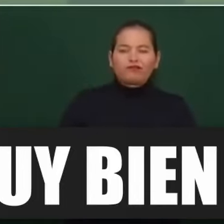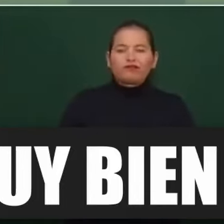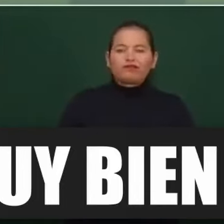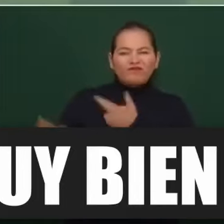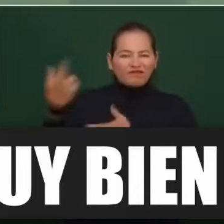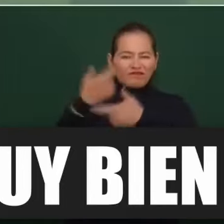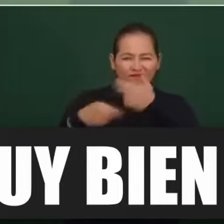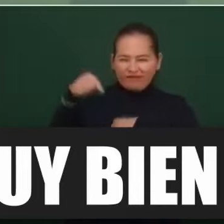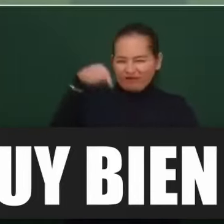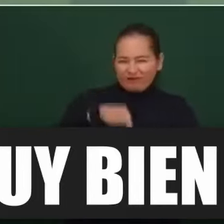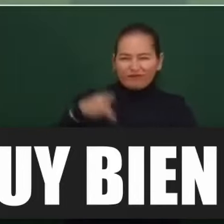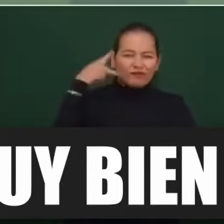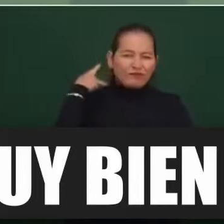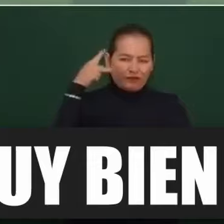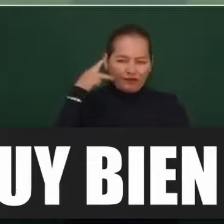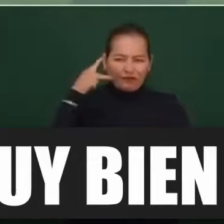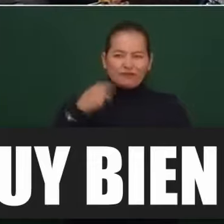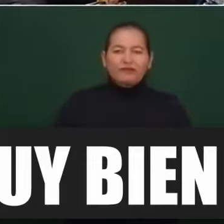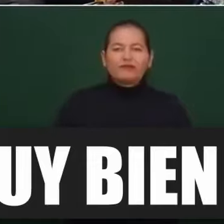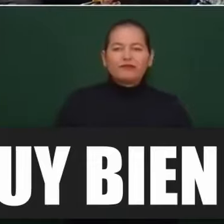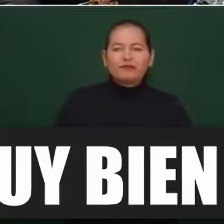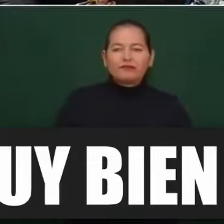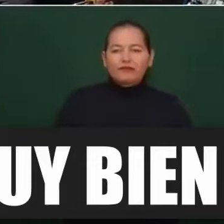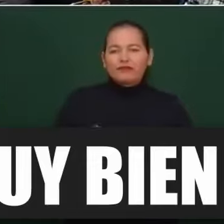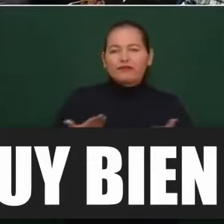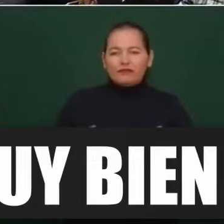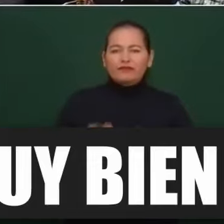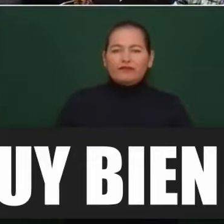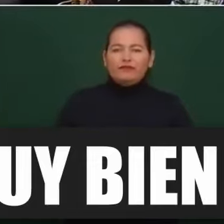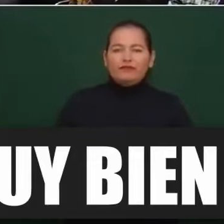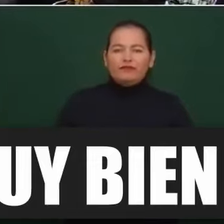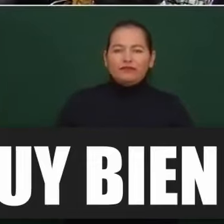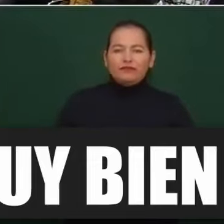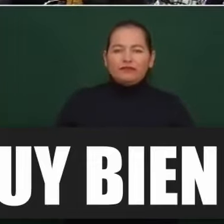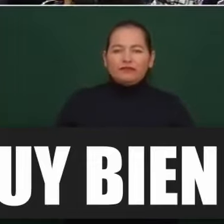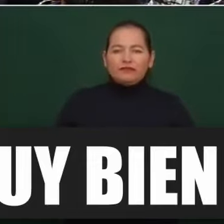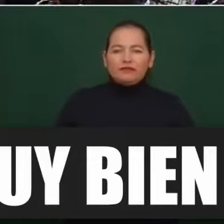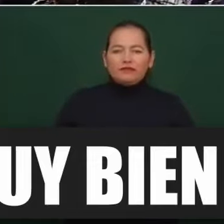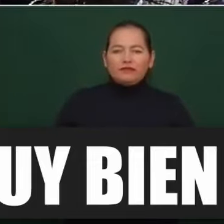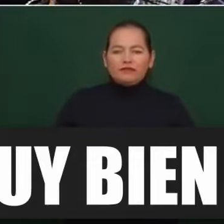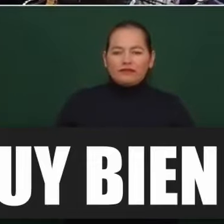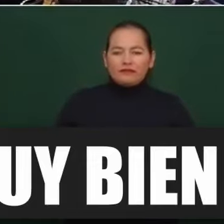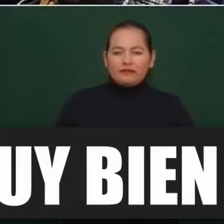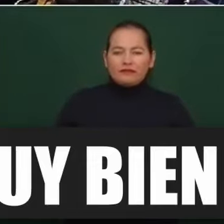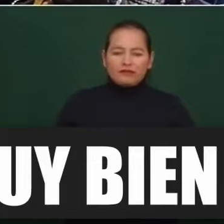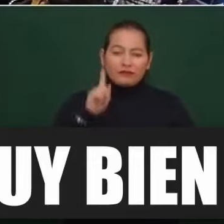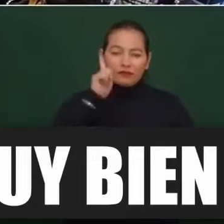regresar a Puebla. Adelante. Puras mujeres.